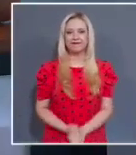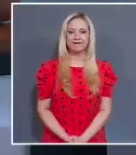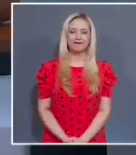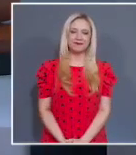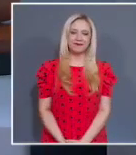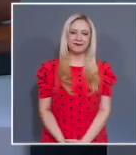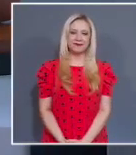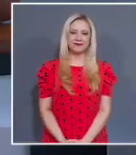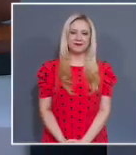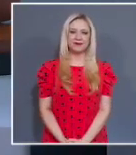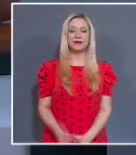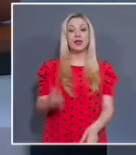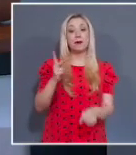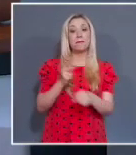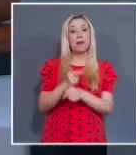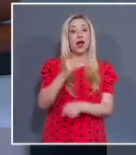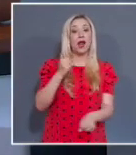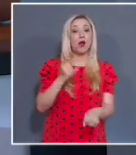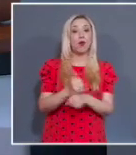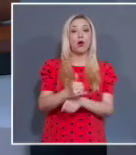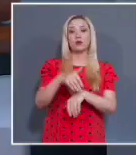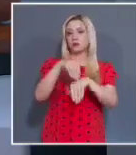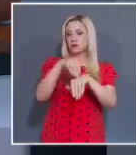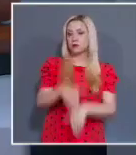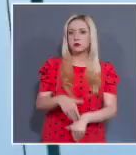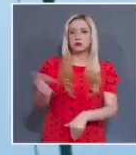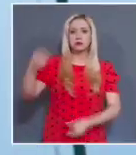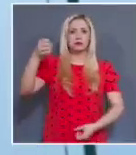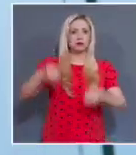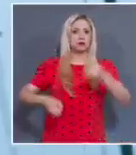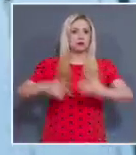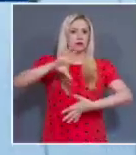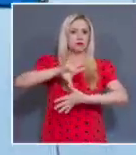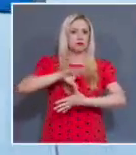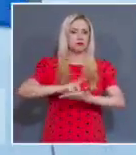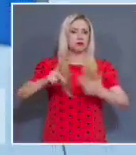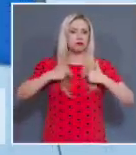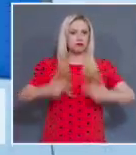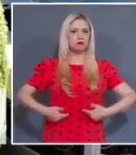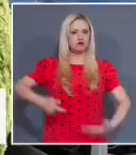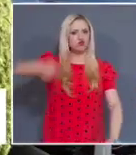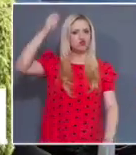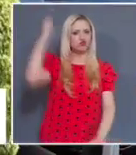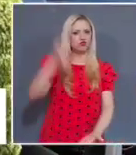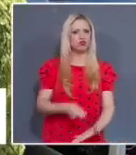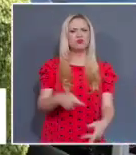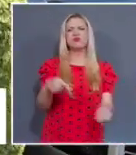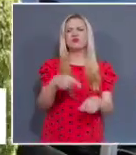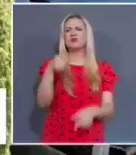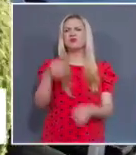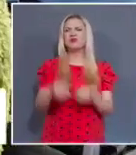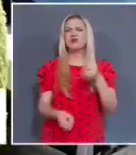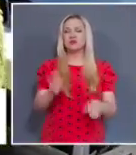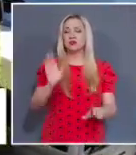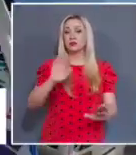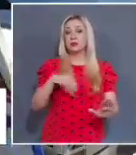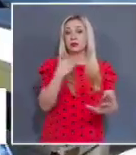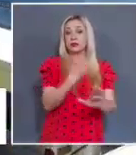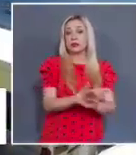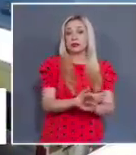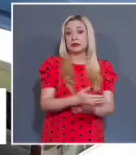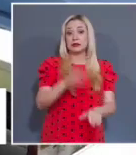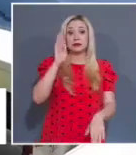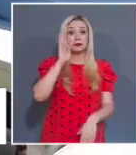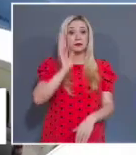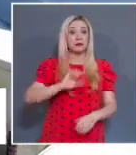Paraguay cumplió con la sentencia ordenada por la Corte Interamericana de Derechos Humanos en el caso del juicio político contra los ministros de la Corte